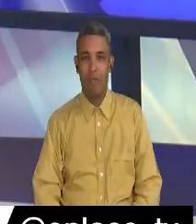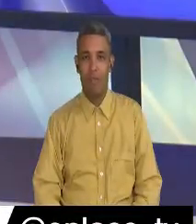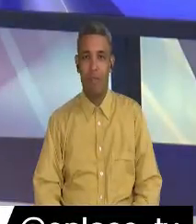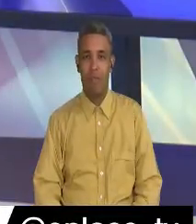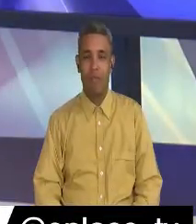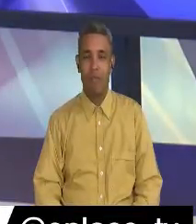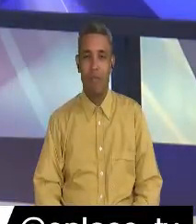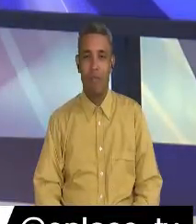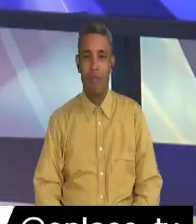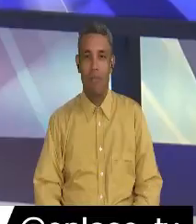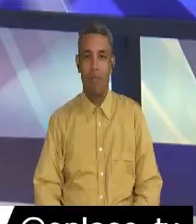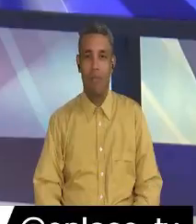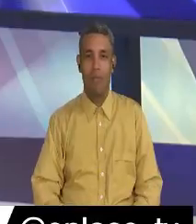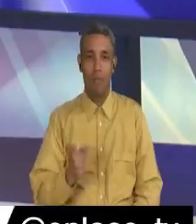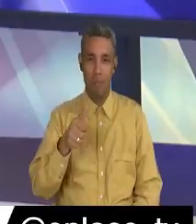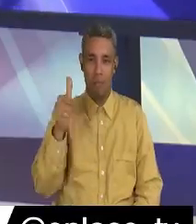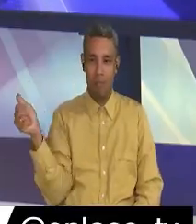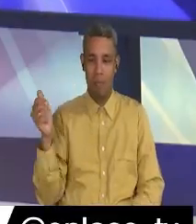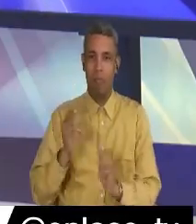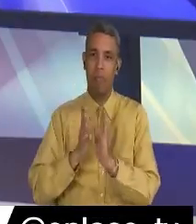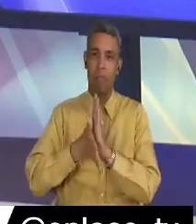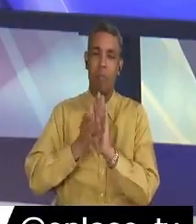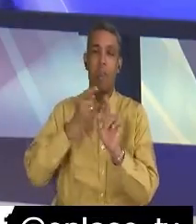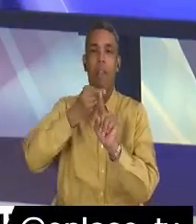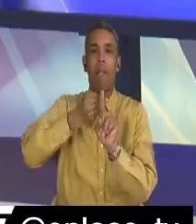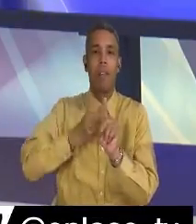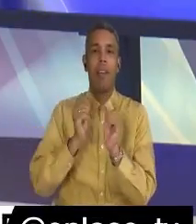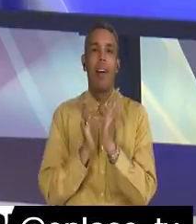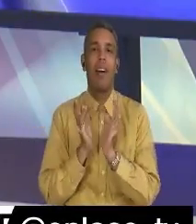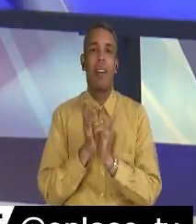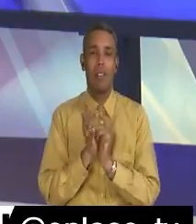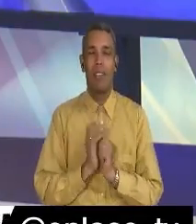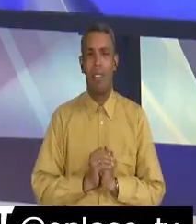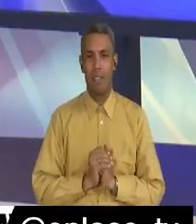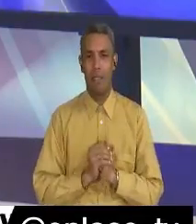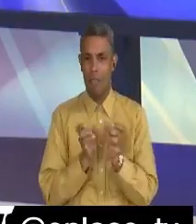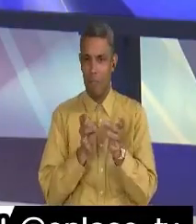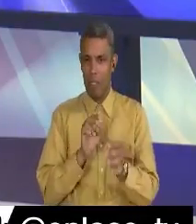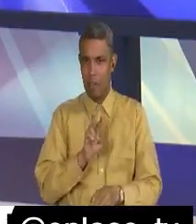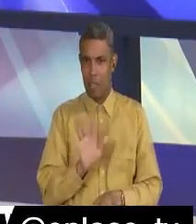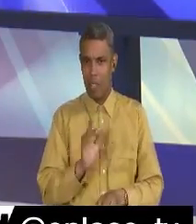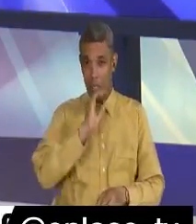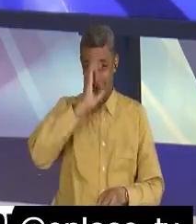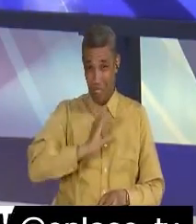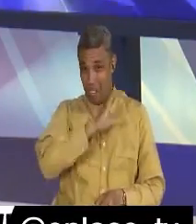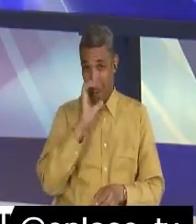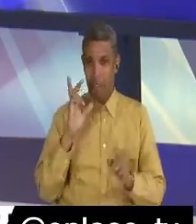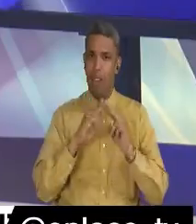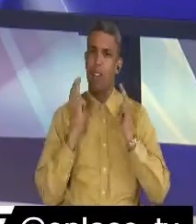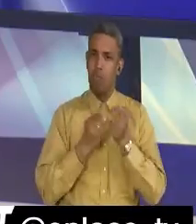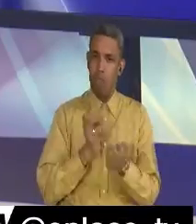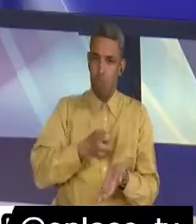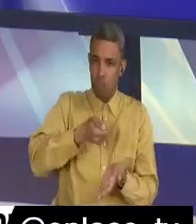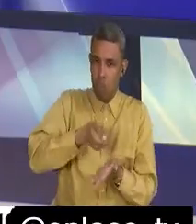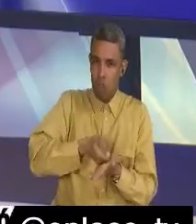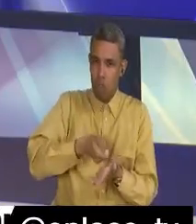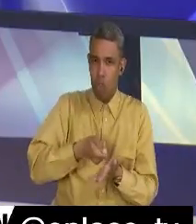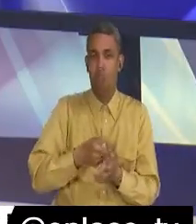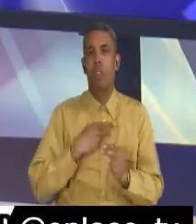En otras noticias, para el próximo 25 de abril fue convocada la Asamblea de Afiliados de la Caja de Compensación Familiar de Barranca Bermeja, CAFABA.